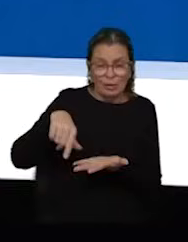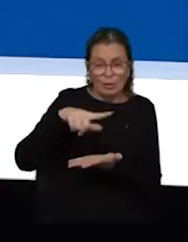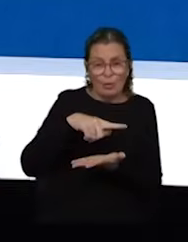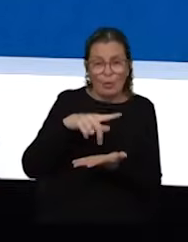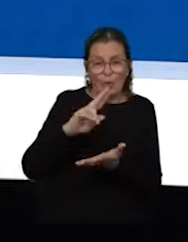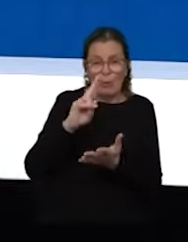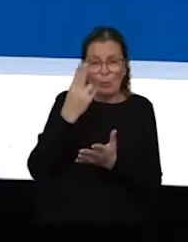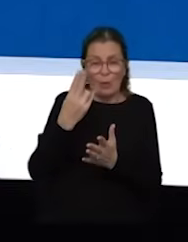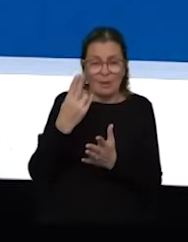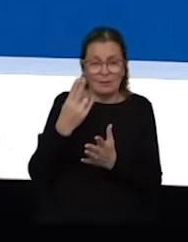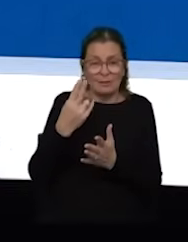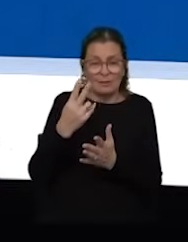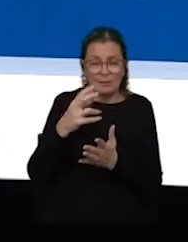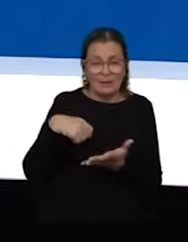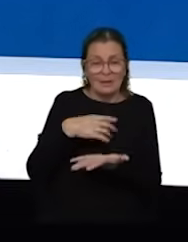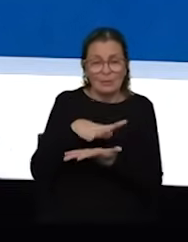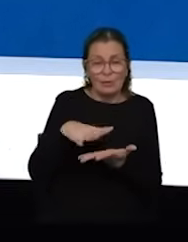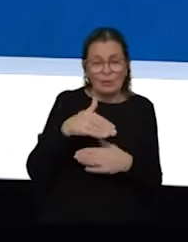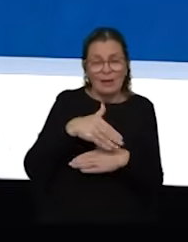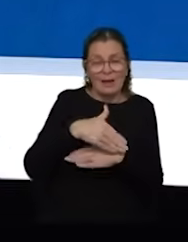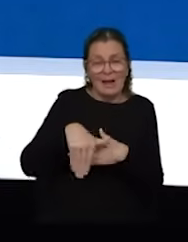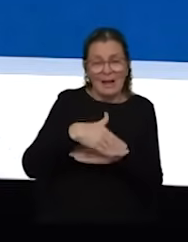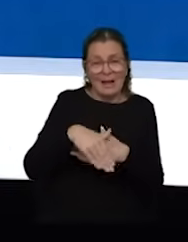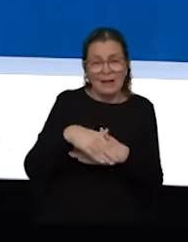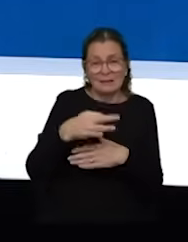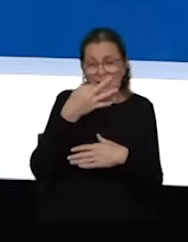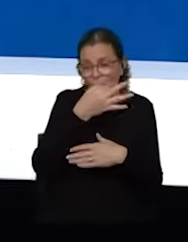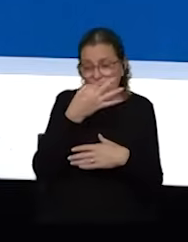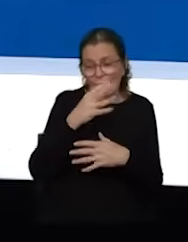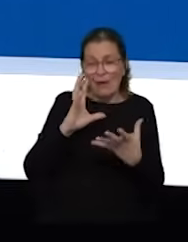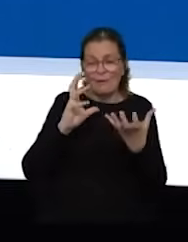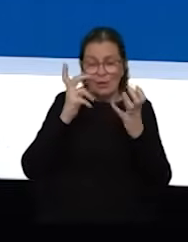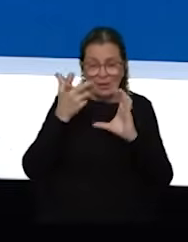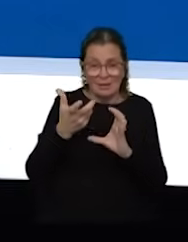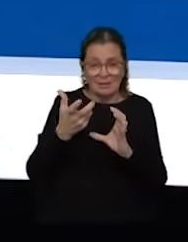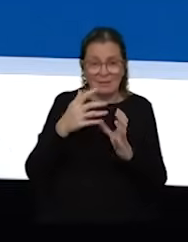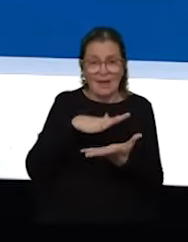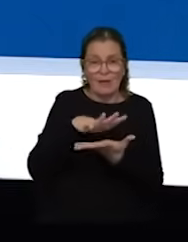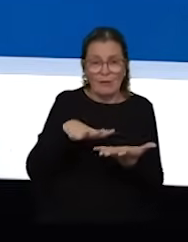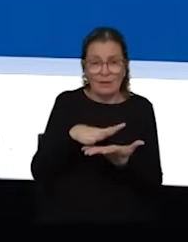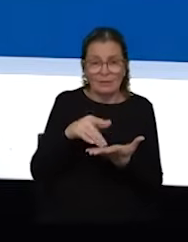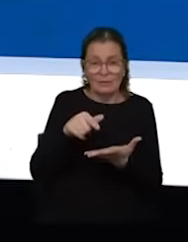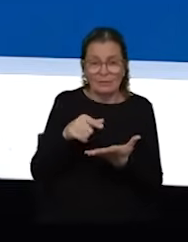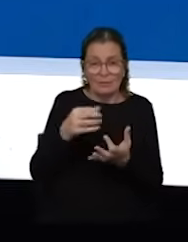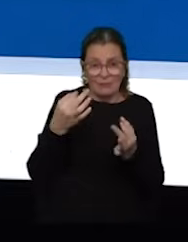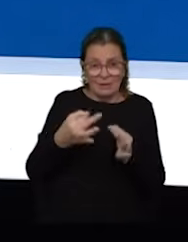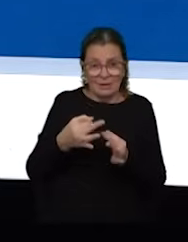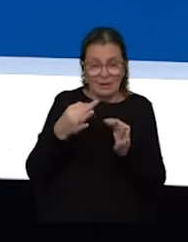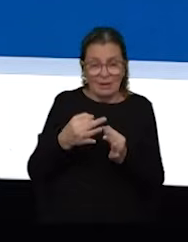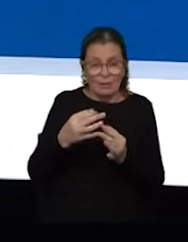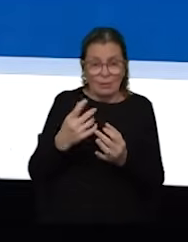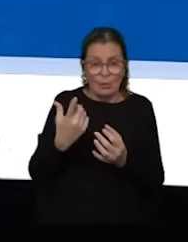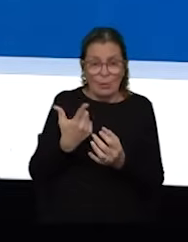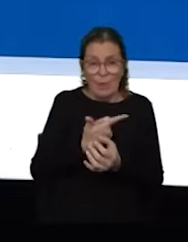país que tienen que ver con las situaciones de calle con las situaciones de consumo con la violencia en los barrios que realmente no